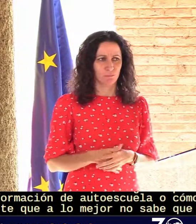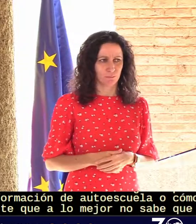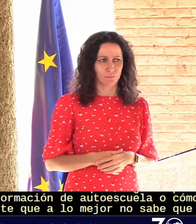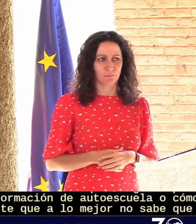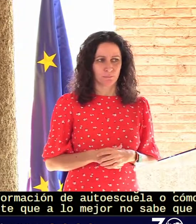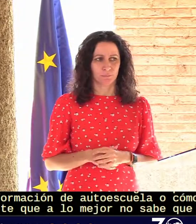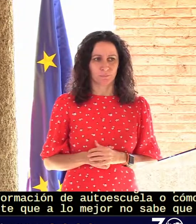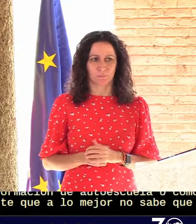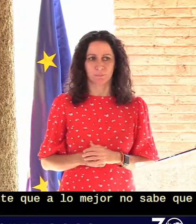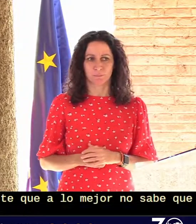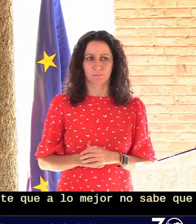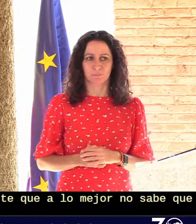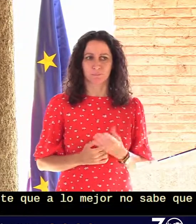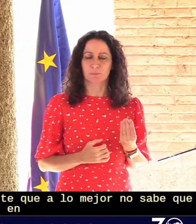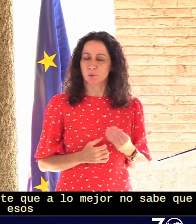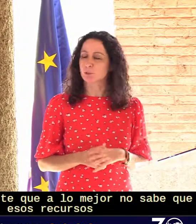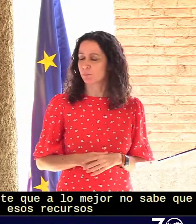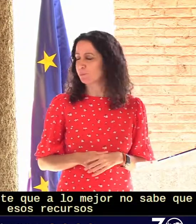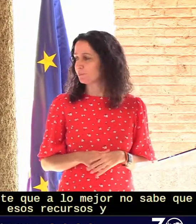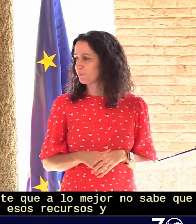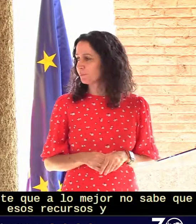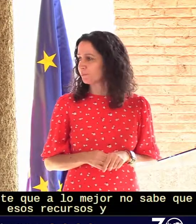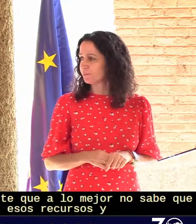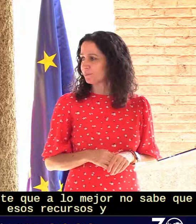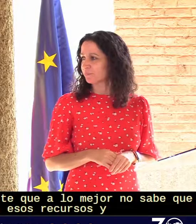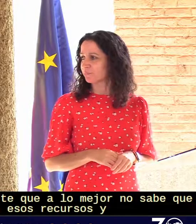muchas páginas donde están esos